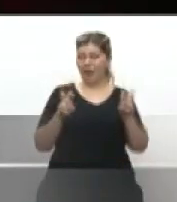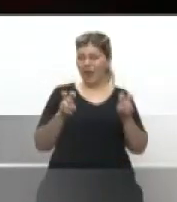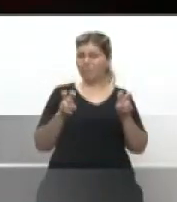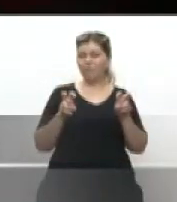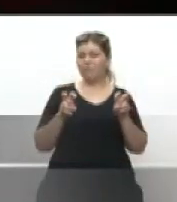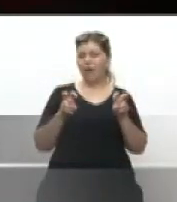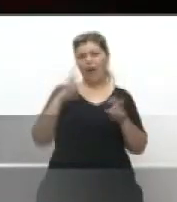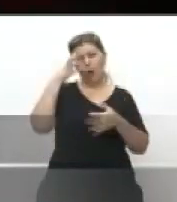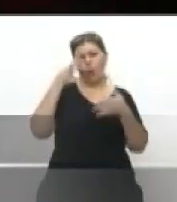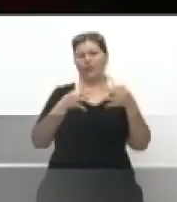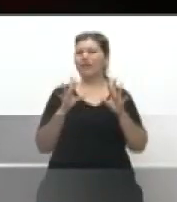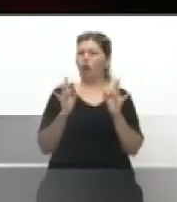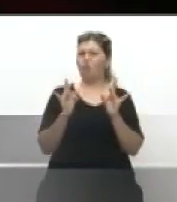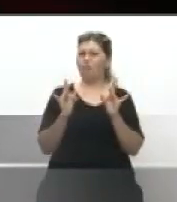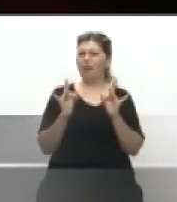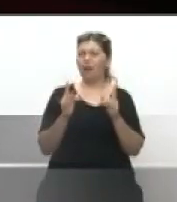la semana pasada, el miércoles,